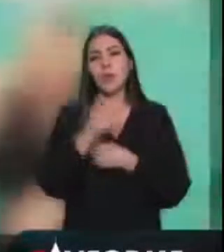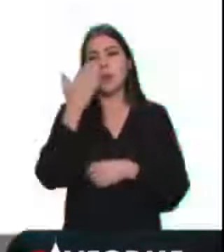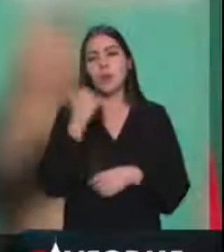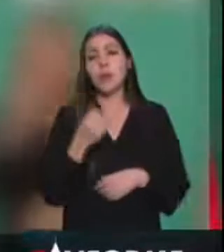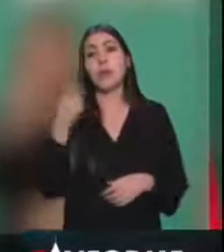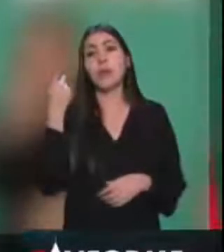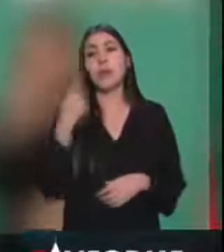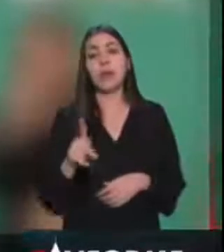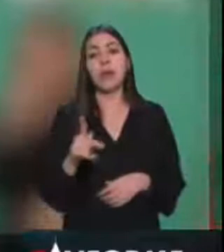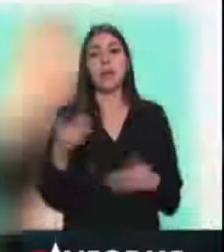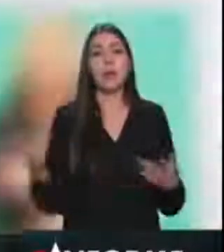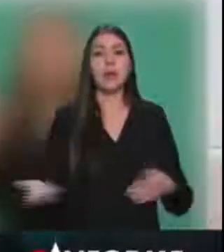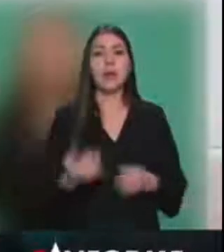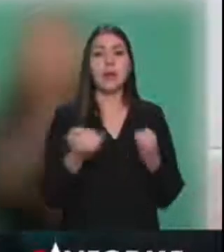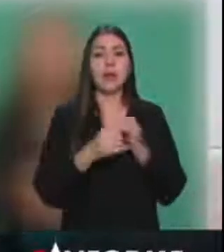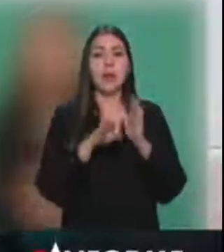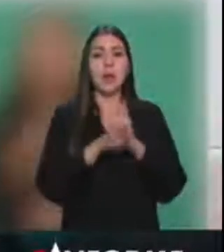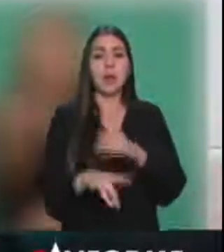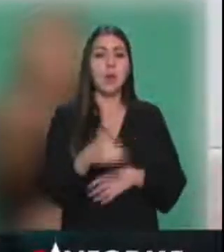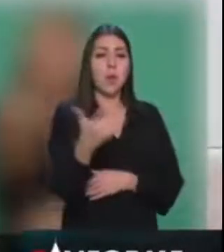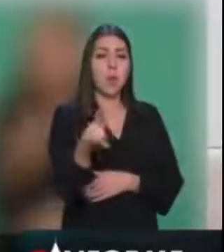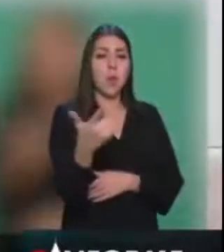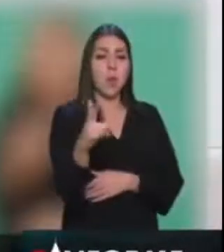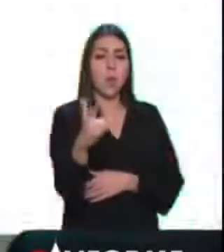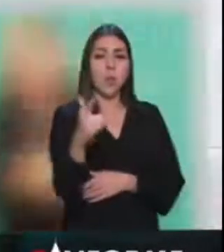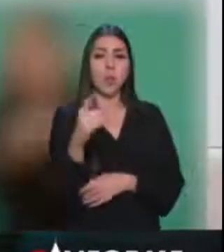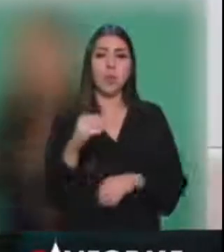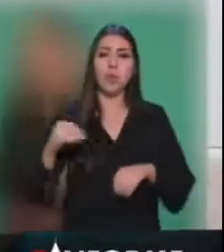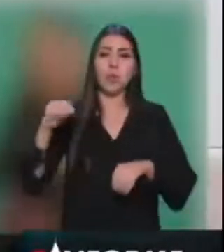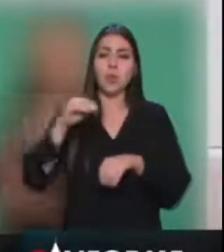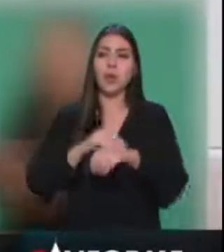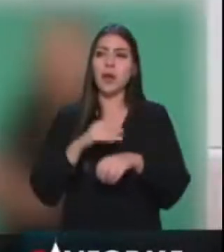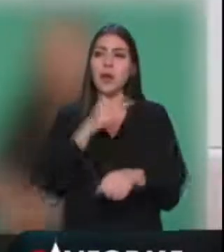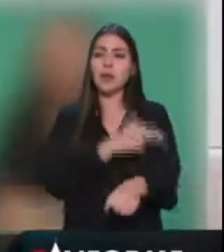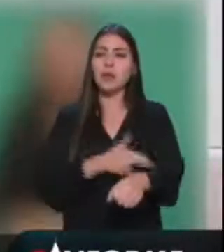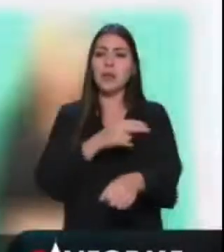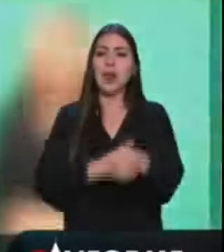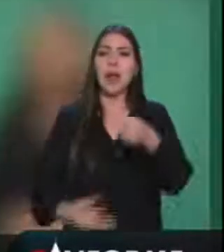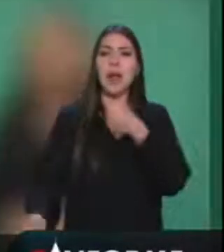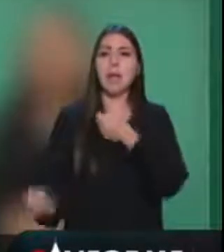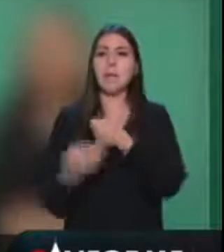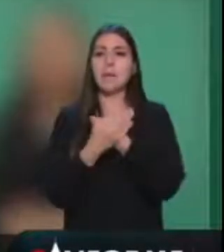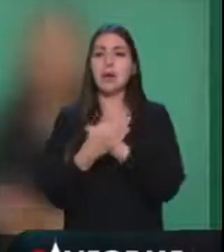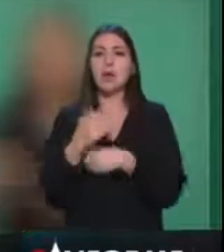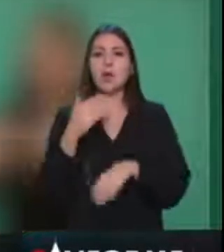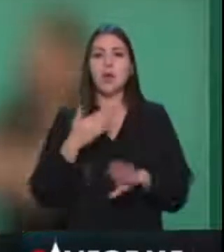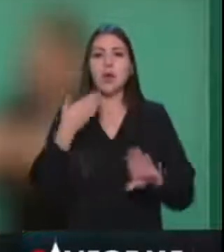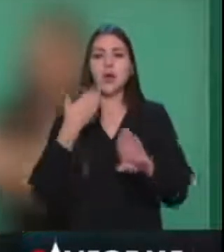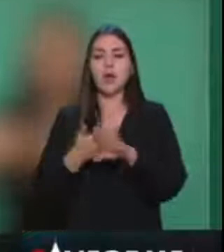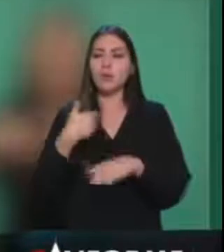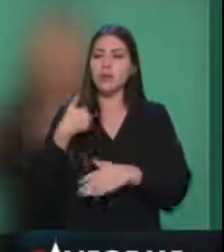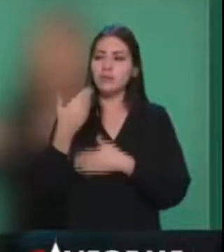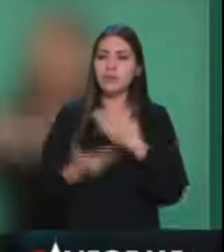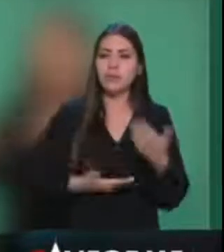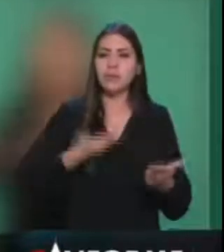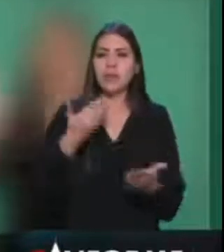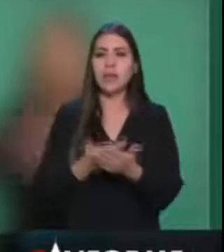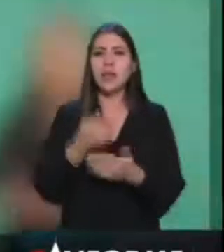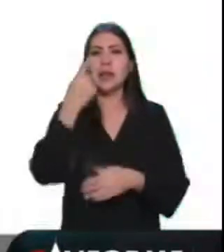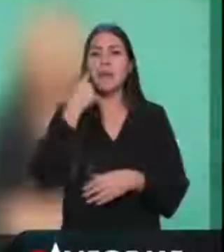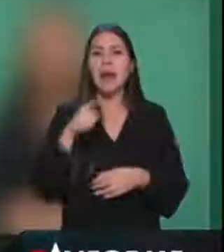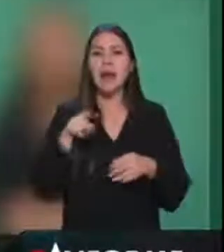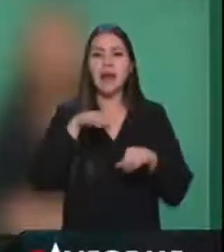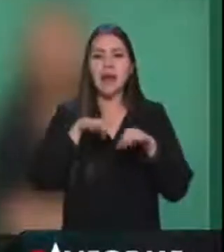julio, un amparo en contra del decreto para que se volvieran a parar las